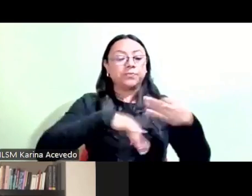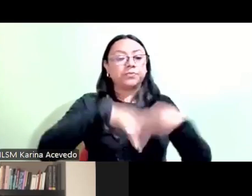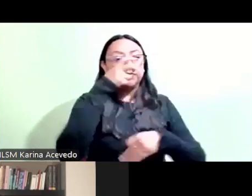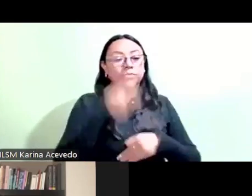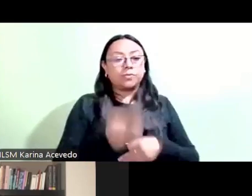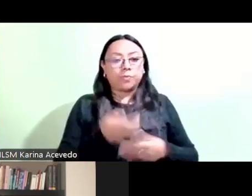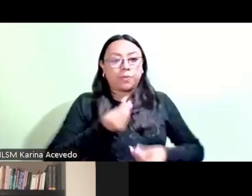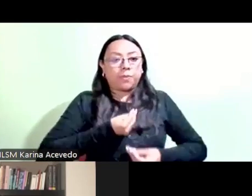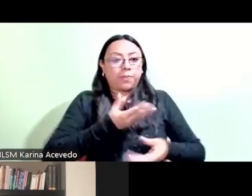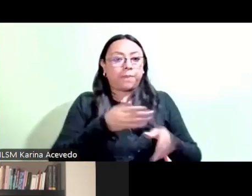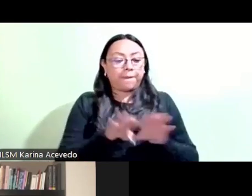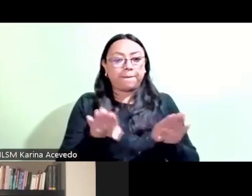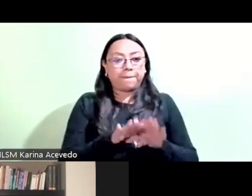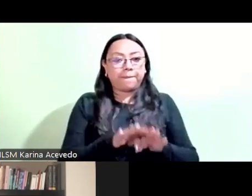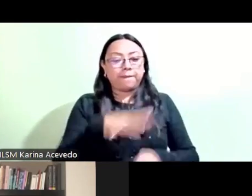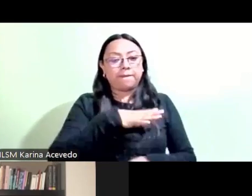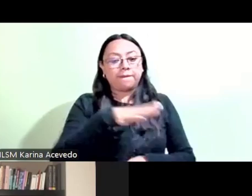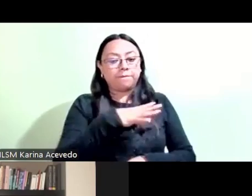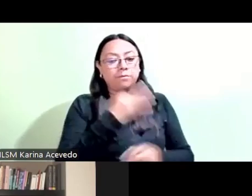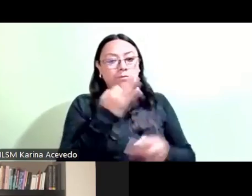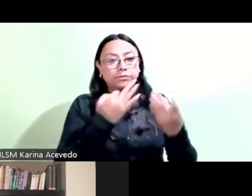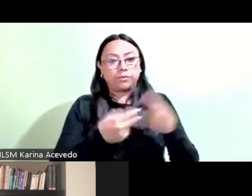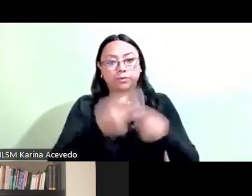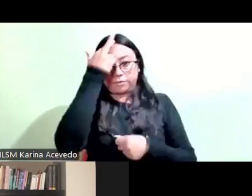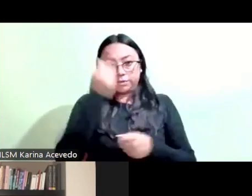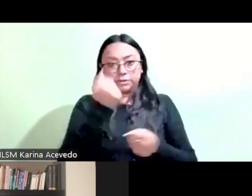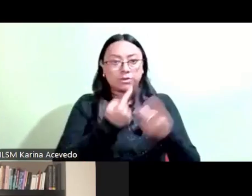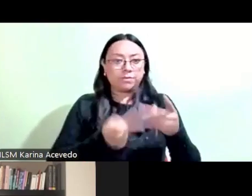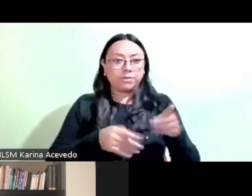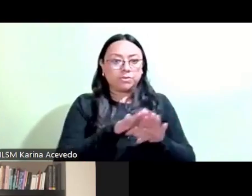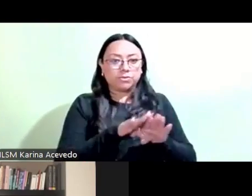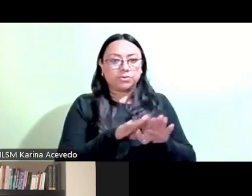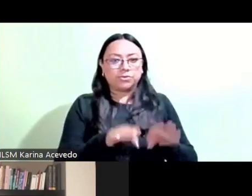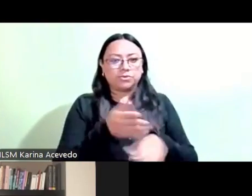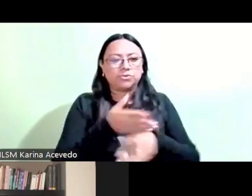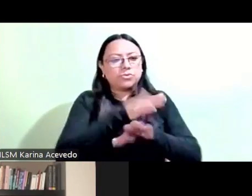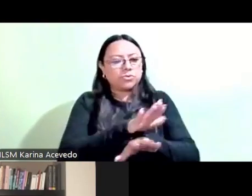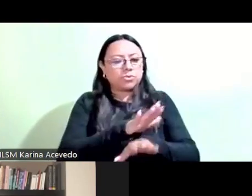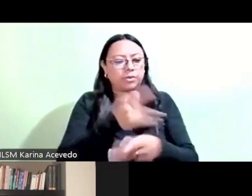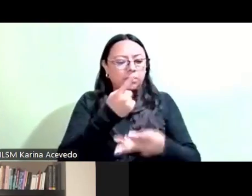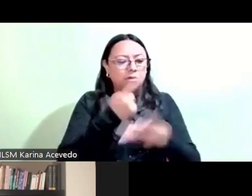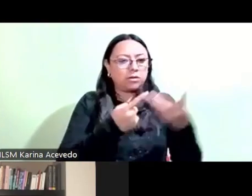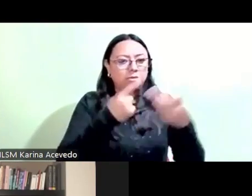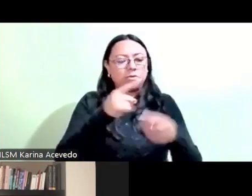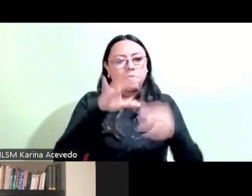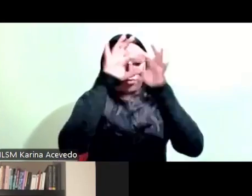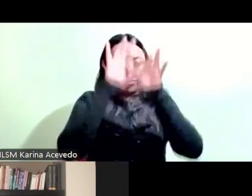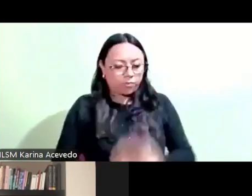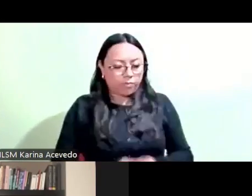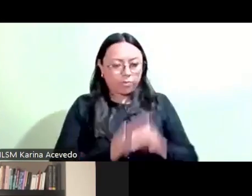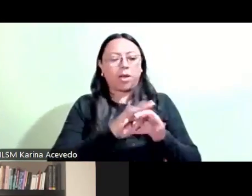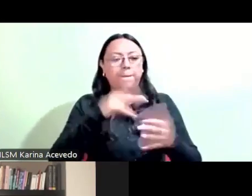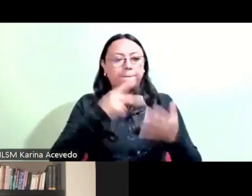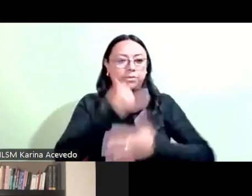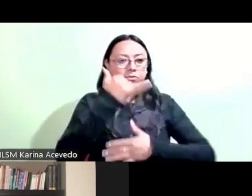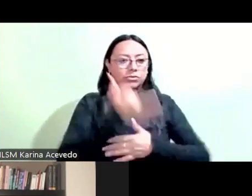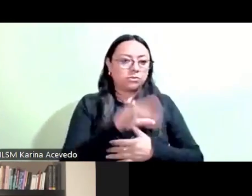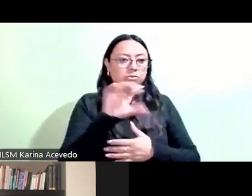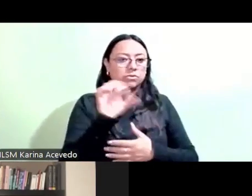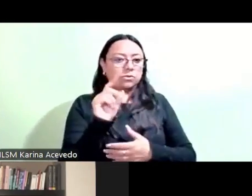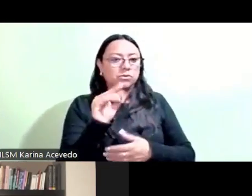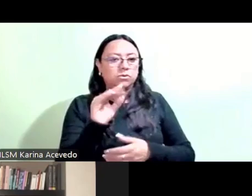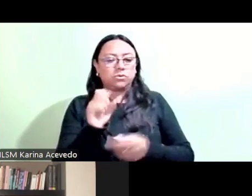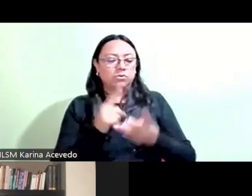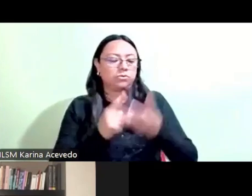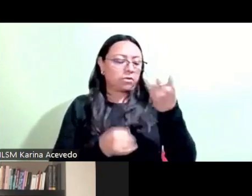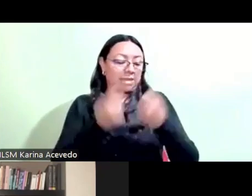manifiesta tomando en consideración que no se exponen razonamientos también relacionados con la congruencia del proyecto constructivo con el programa delegacional referido,